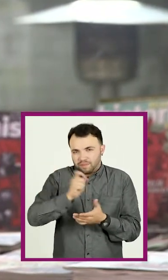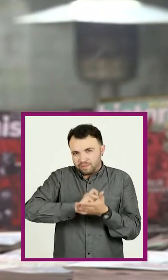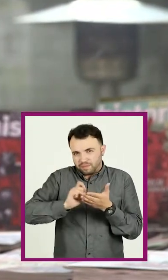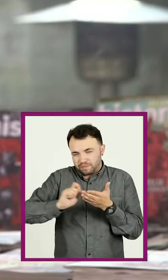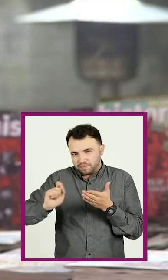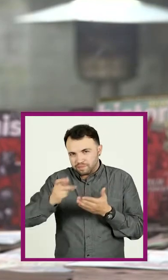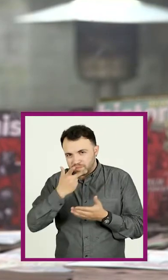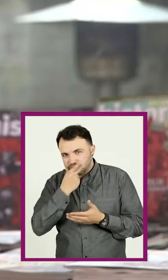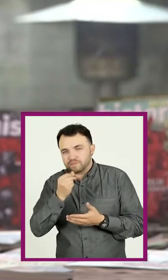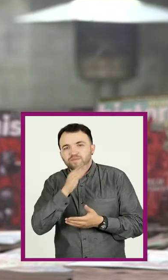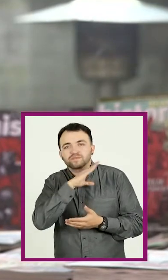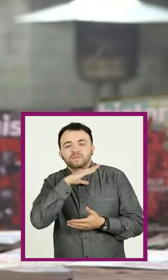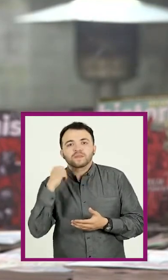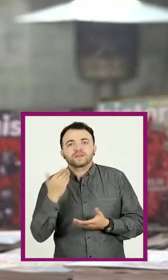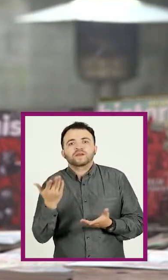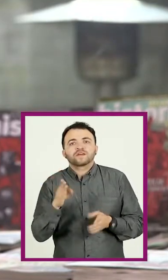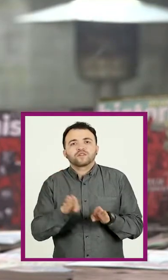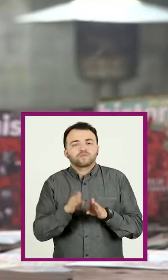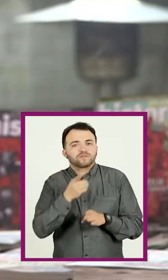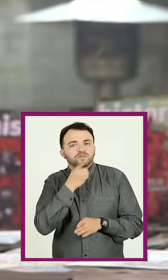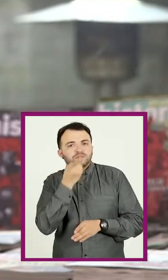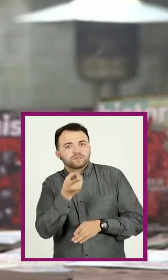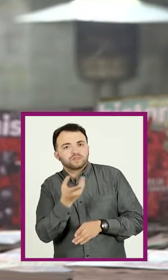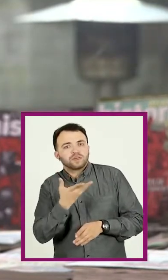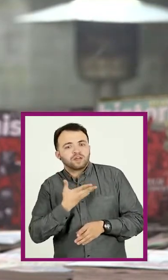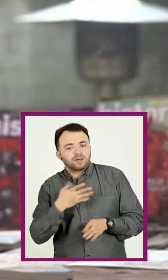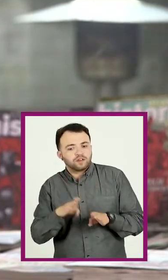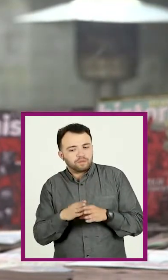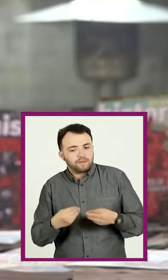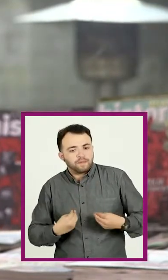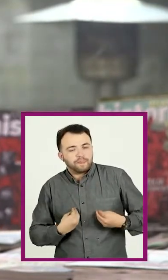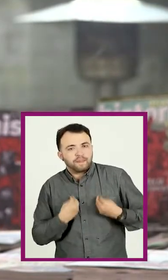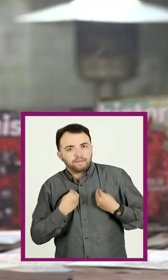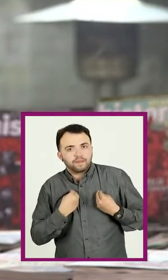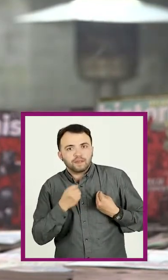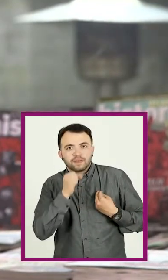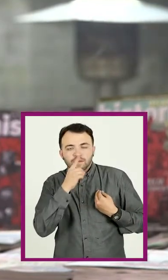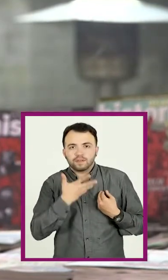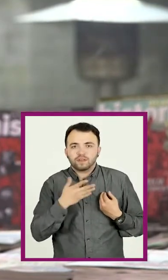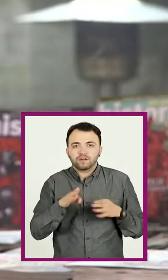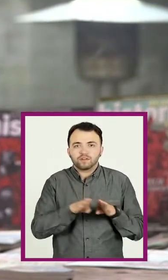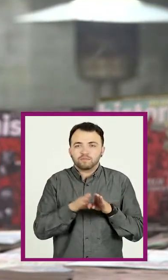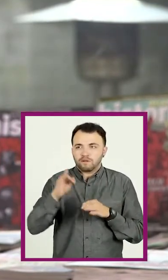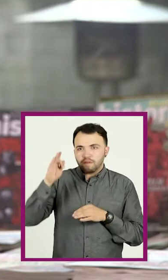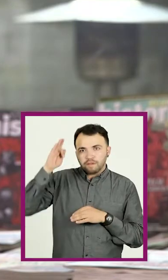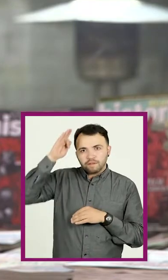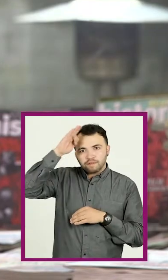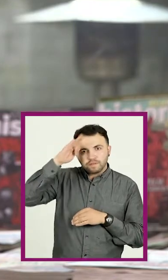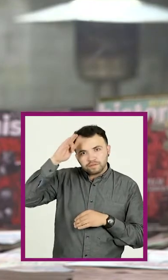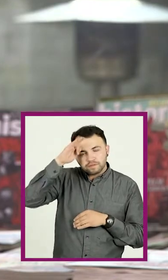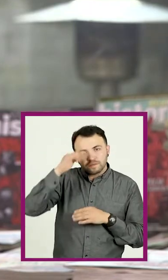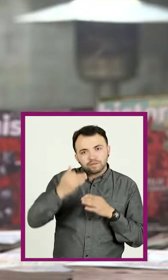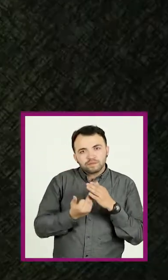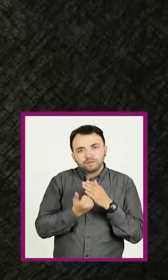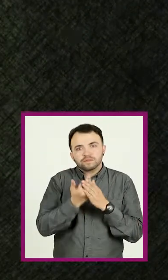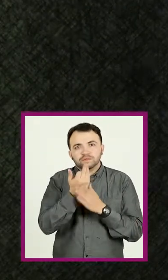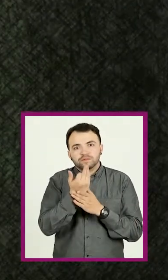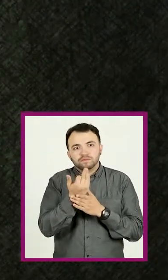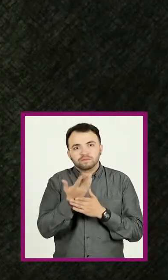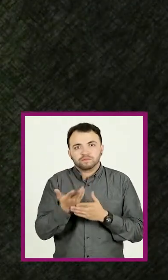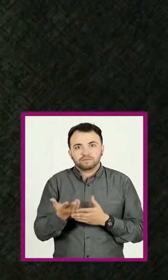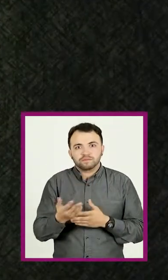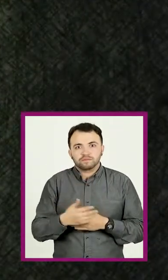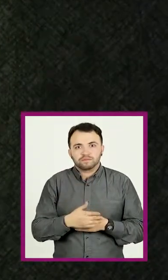pensar justamente la afirmación de la vida, Zaratustra, la filosofía del amanecer, ¿no? Claro.